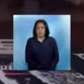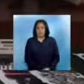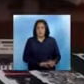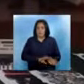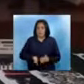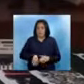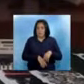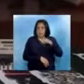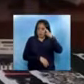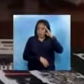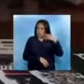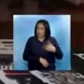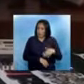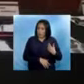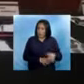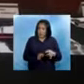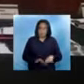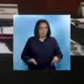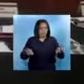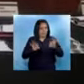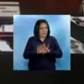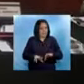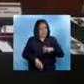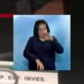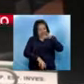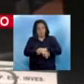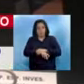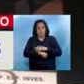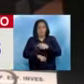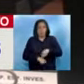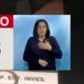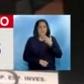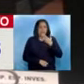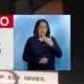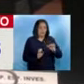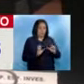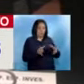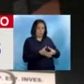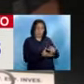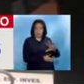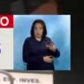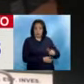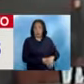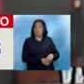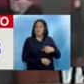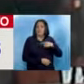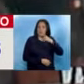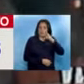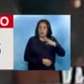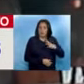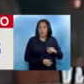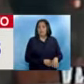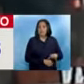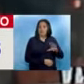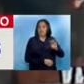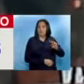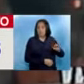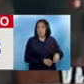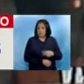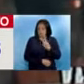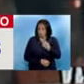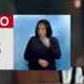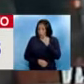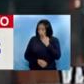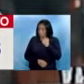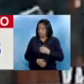La policía logró una importante captura. Cayeron los elegantes de Comas. Estos son dos hombres y dos mujeres, quienes bien